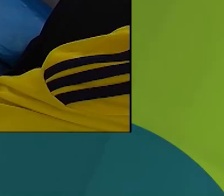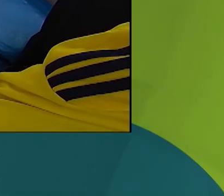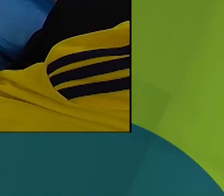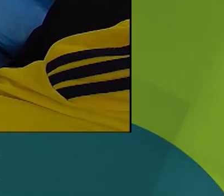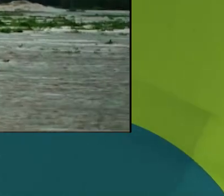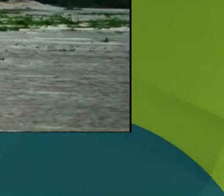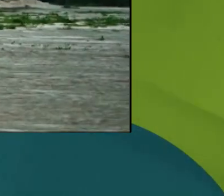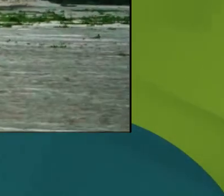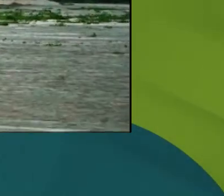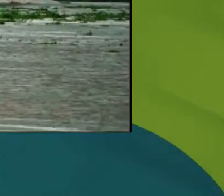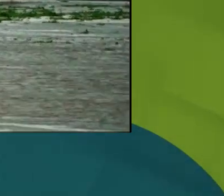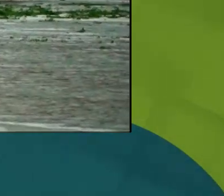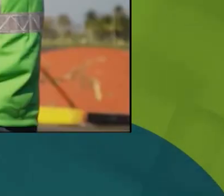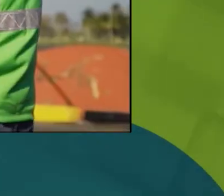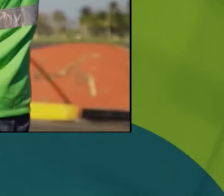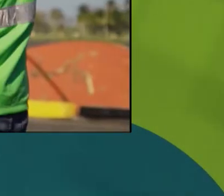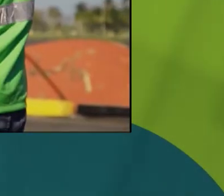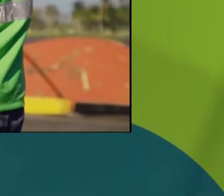Gracias.